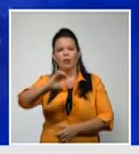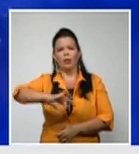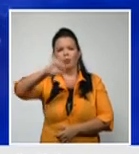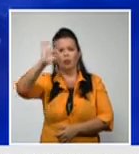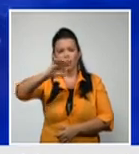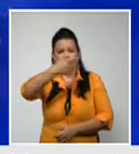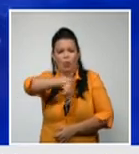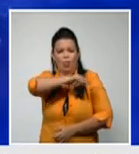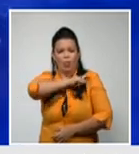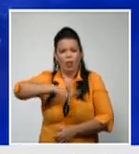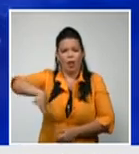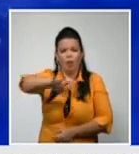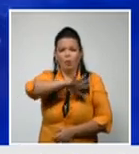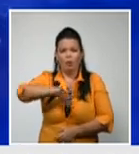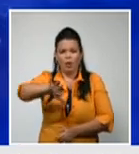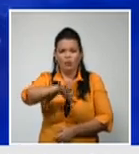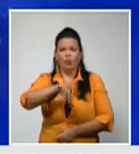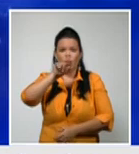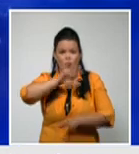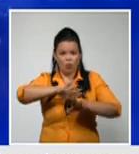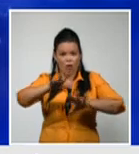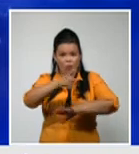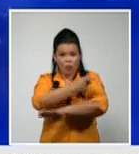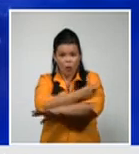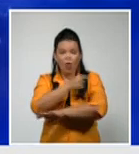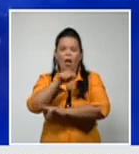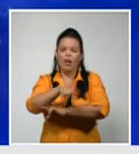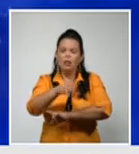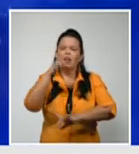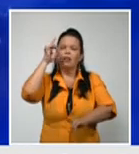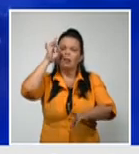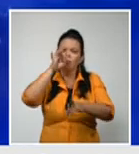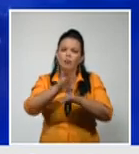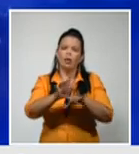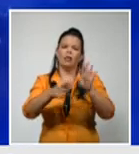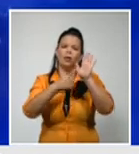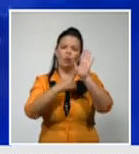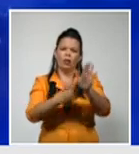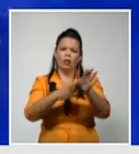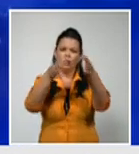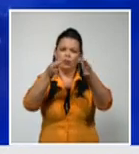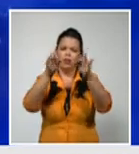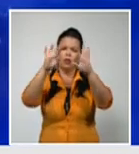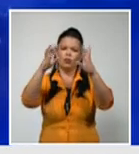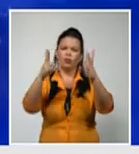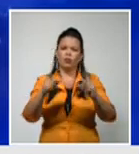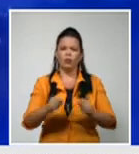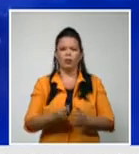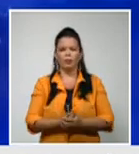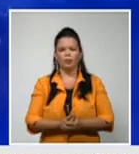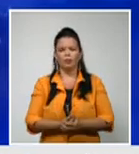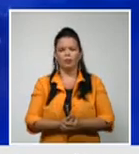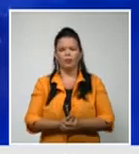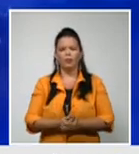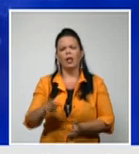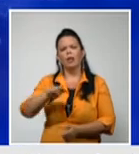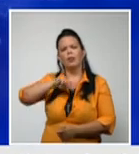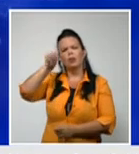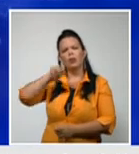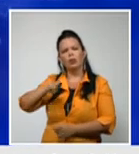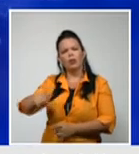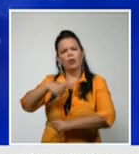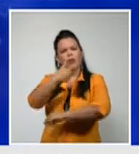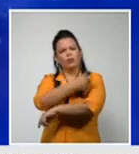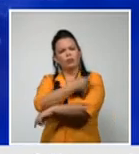un control de la enfermedad. Es muy alentador, de hecho, doctor, que Soberana 02 haya comenzado ya el escalado productivo. De ello dábamos